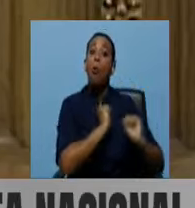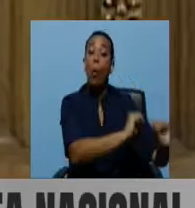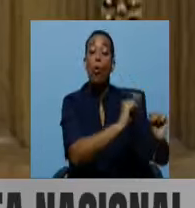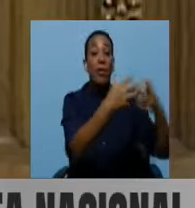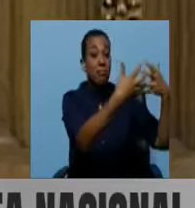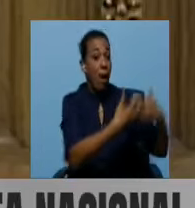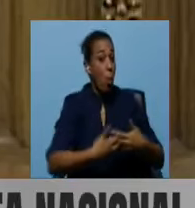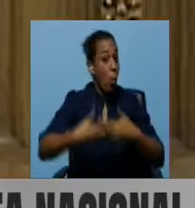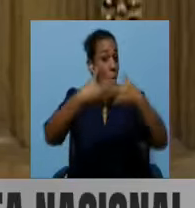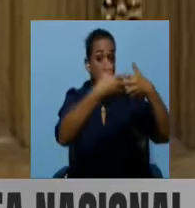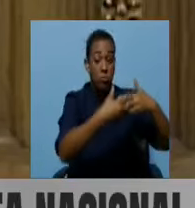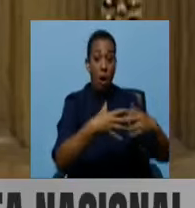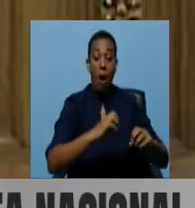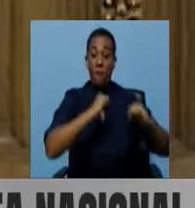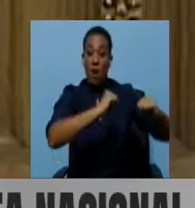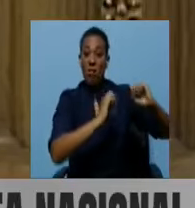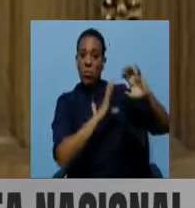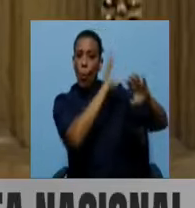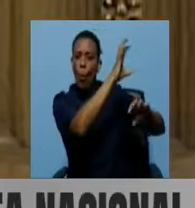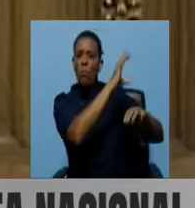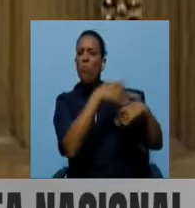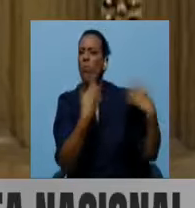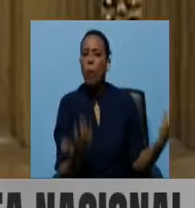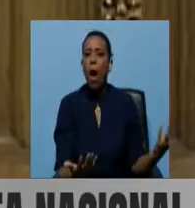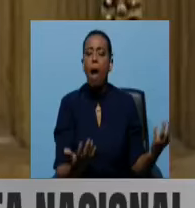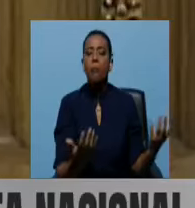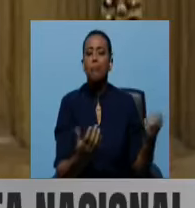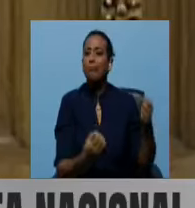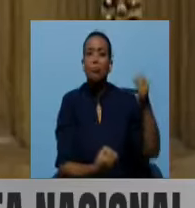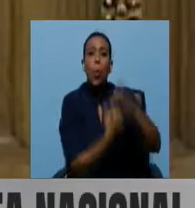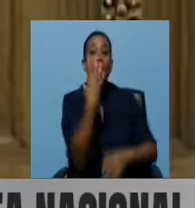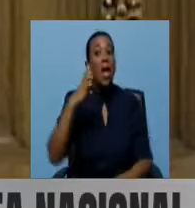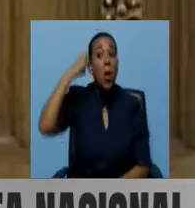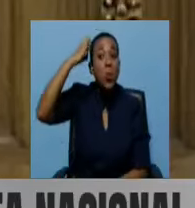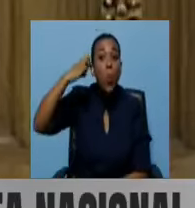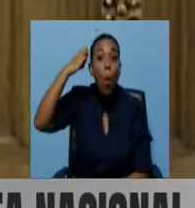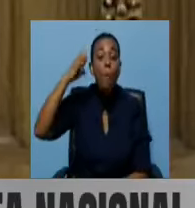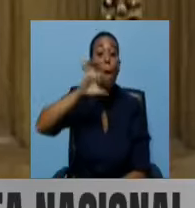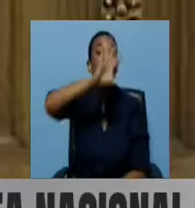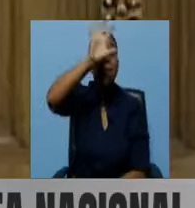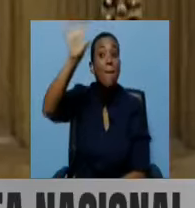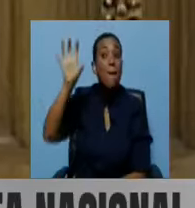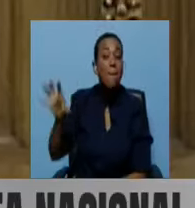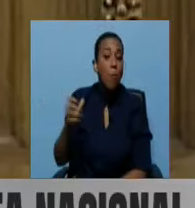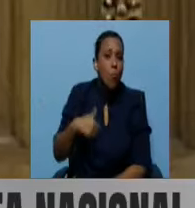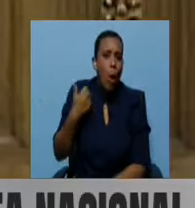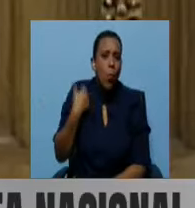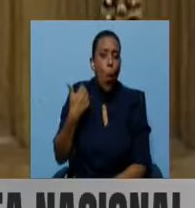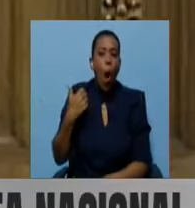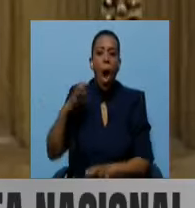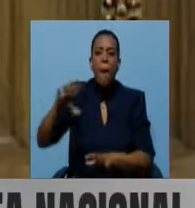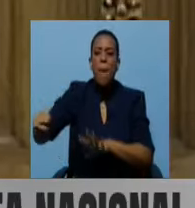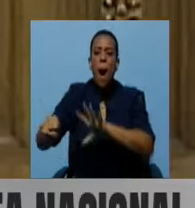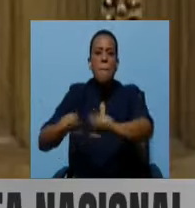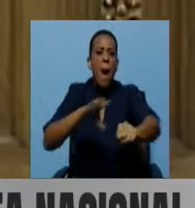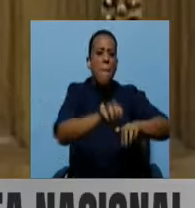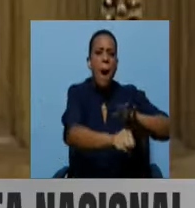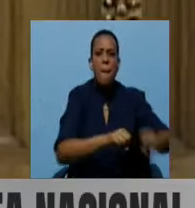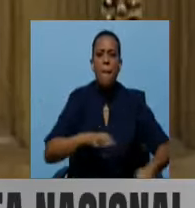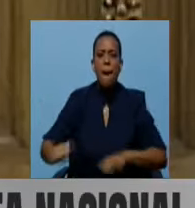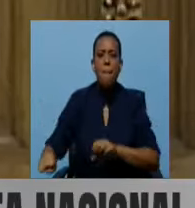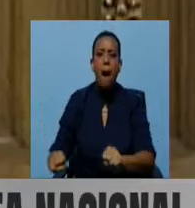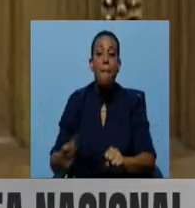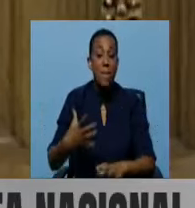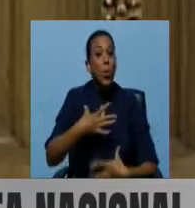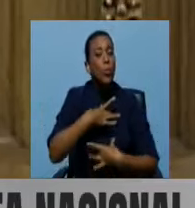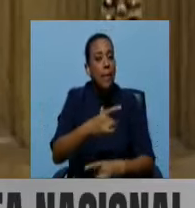Estados Unidos el imperio. El imperio sale de Europa, sale de muchos lados y coloniza de muchas formas distintas. Me